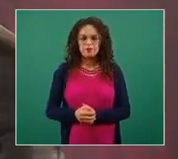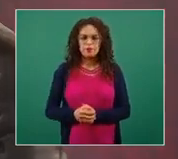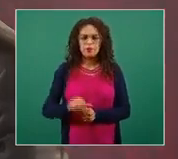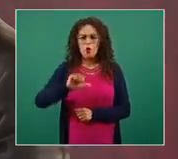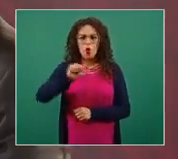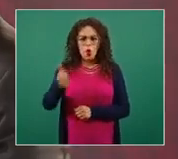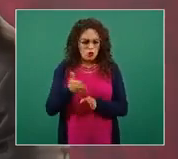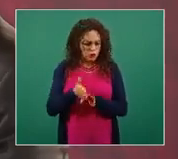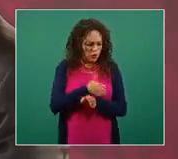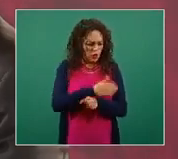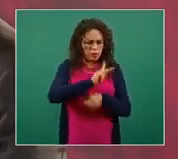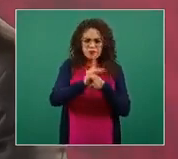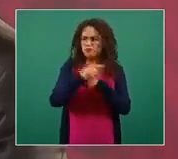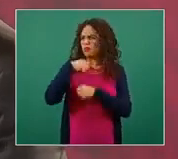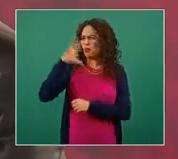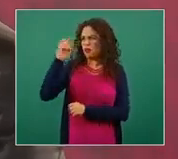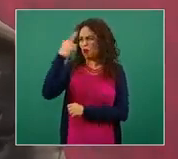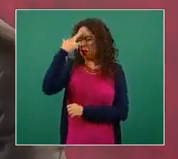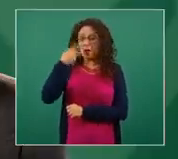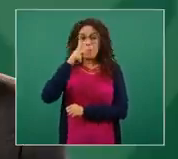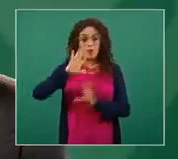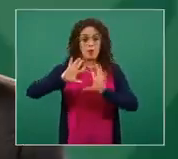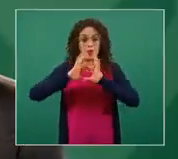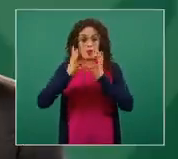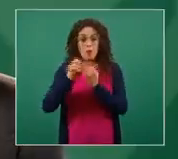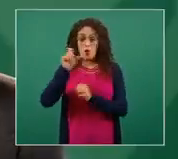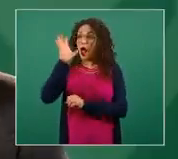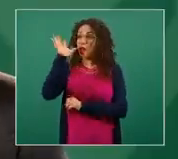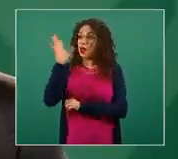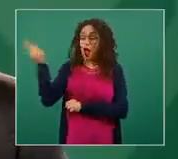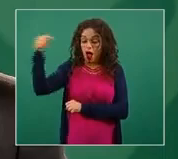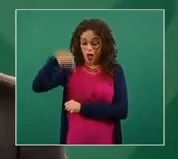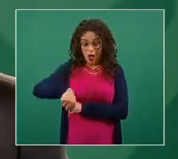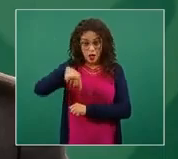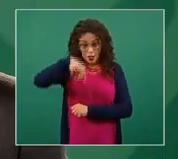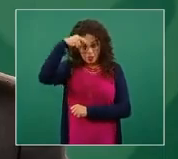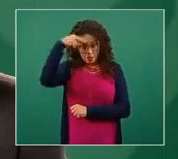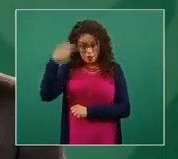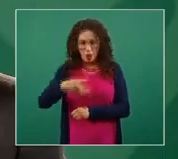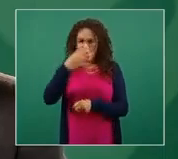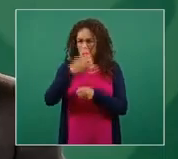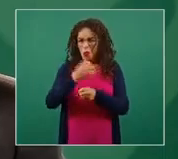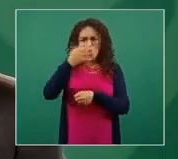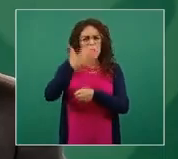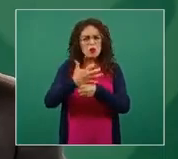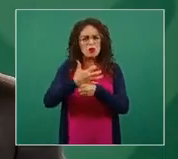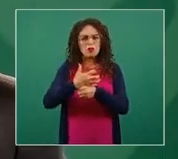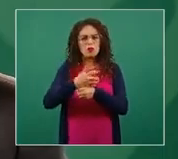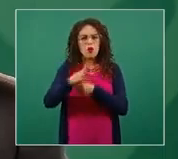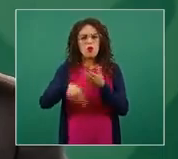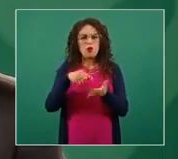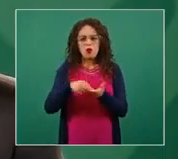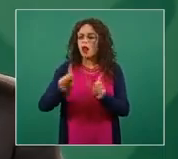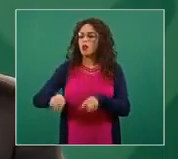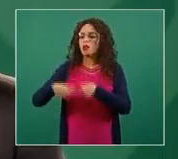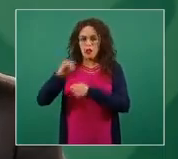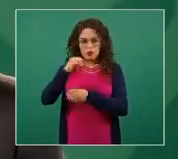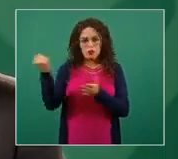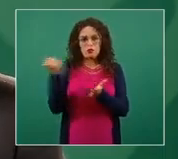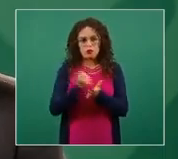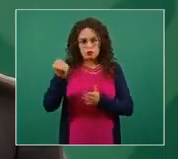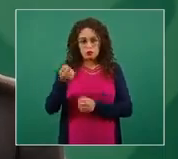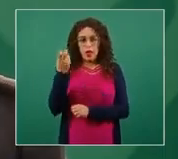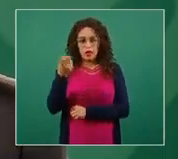los otros, pero en total cuando llegó México, México fue el cuarto o quinto país en otorgar el uso de emergencias a la vacuna